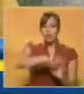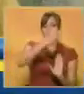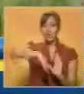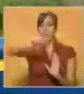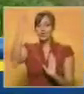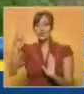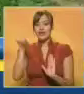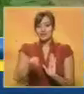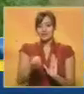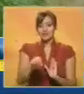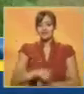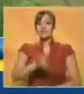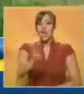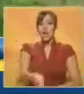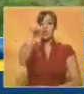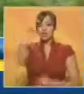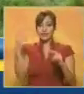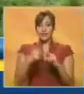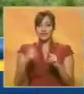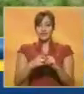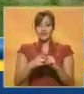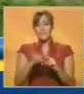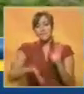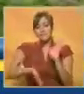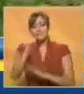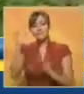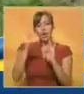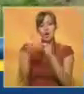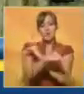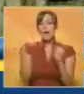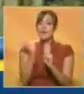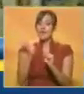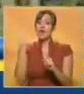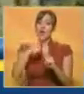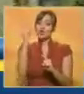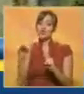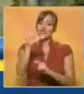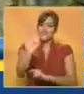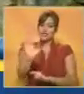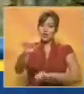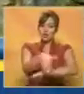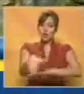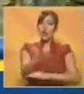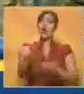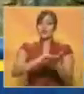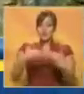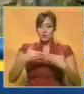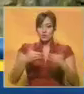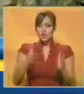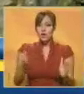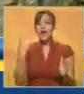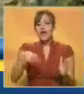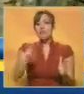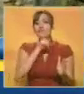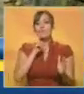La Llanada, en la zona norte del Táchira, vía Mérida. En la troncal 5 fue restablecido el paso a la altura del